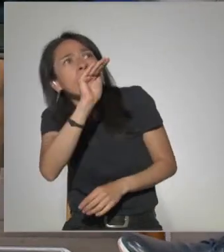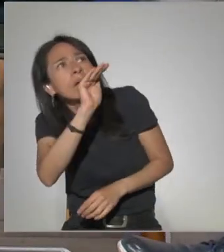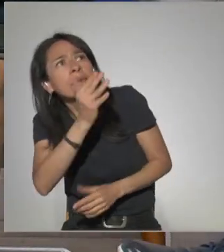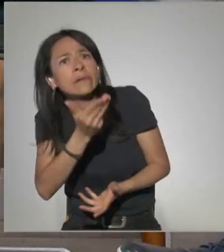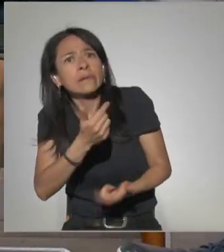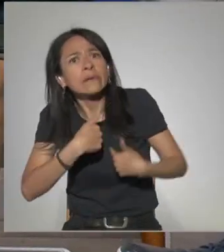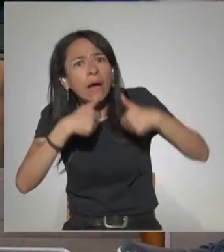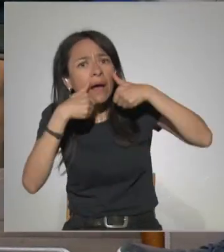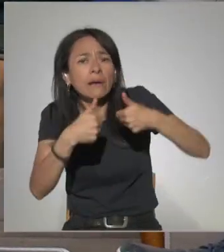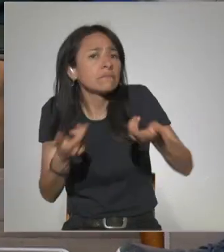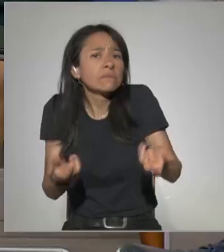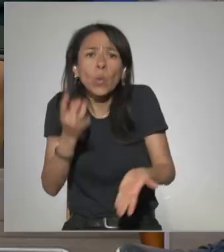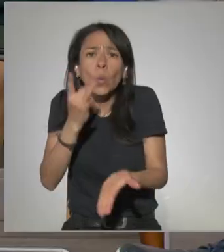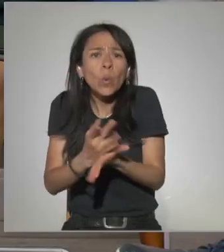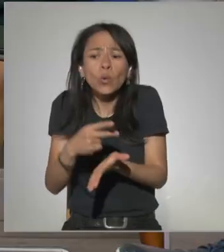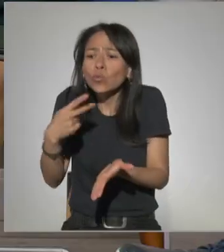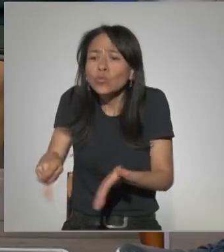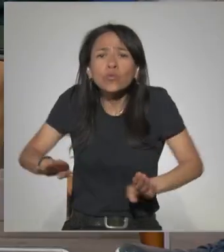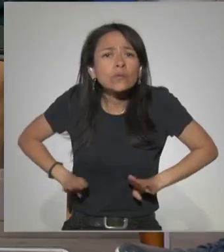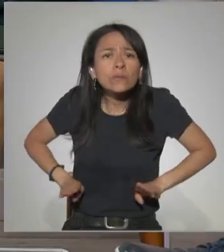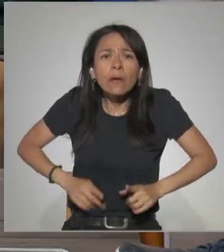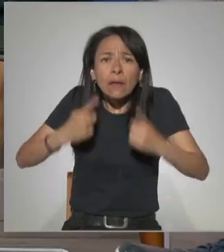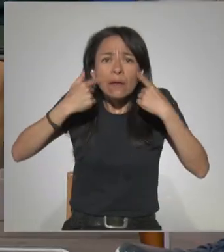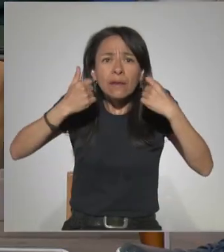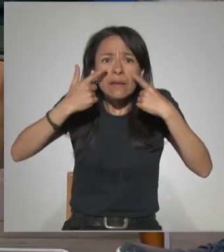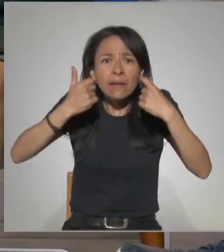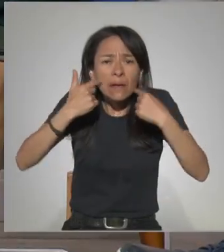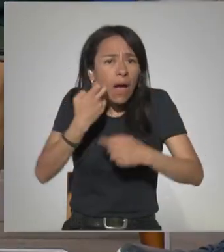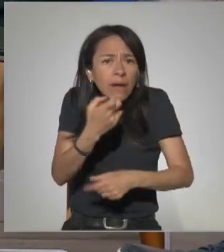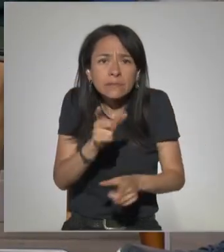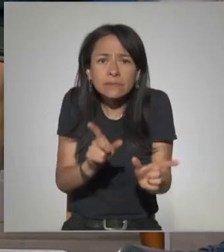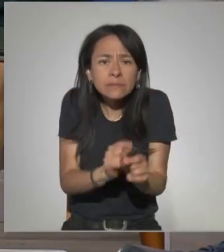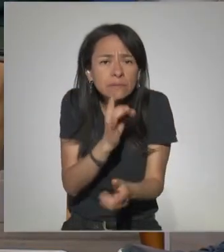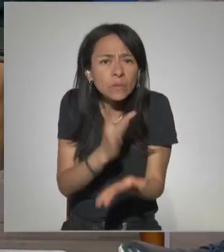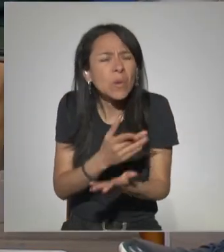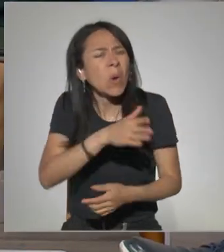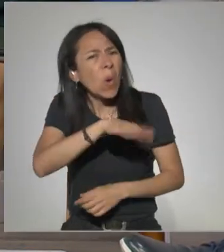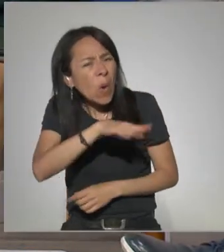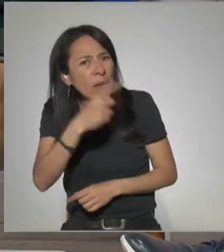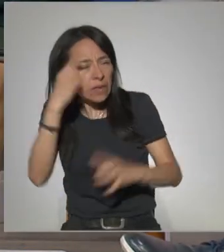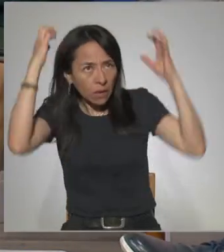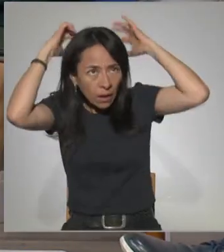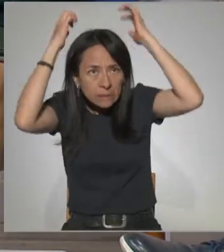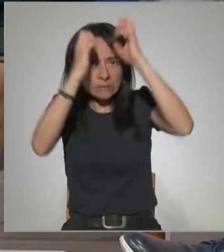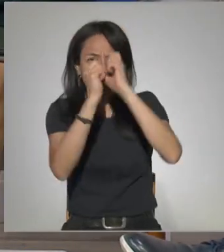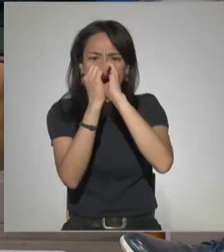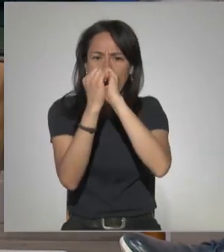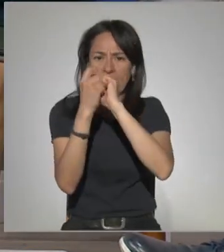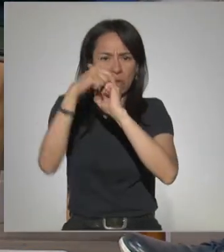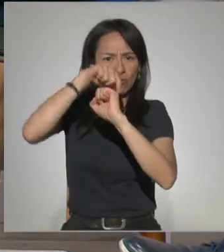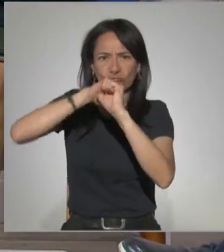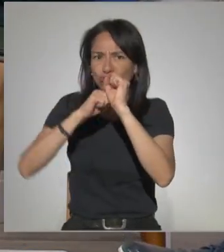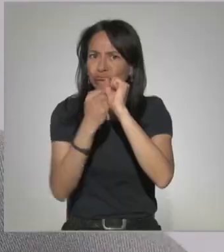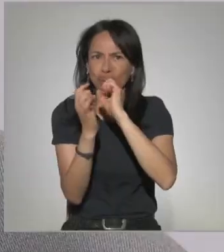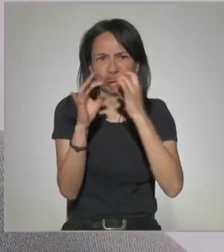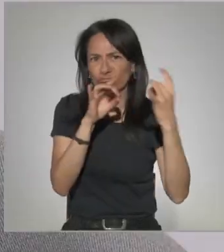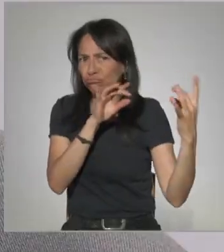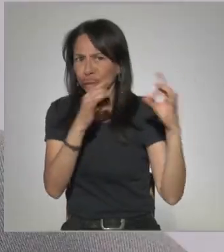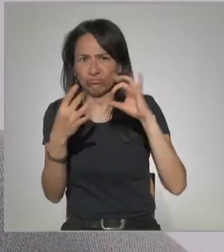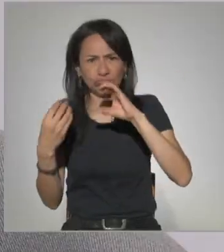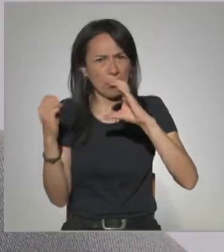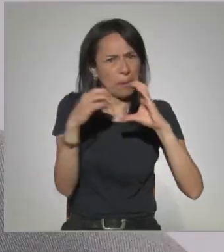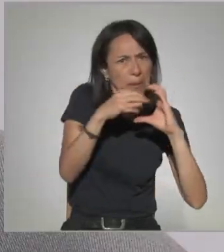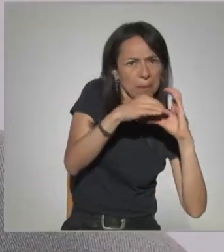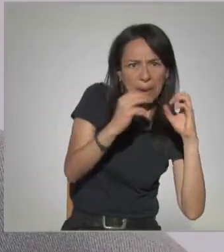llanto. Y tener esta disminución de estos neurotransmisores, ¿qué nos pasa? Puede condicionar